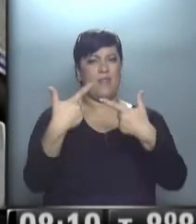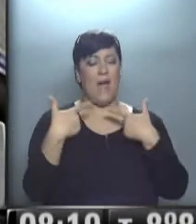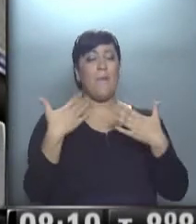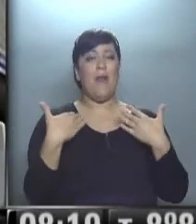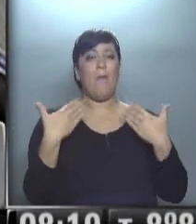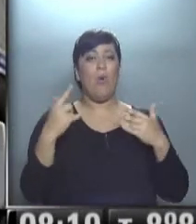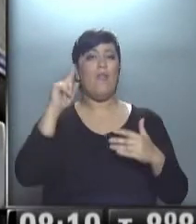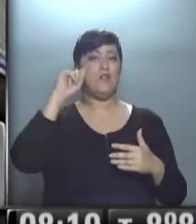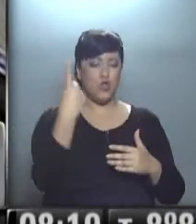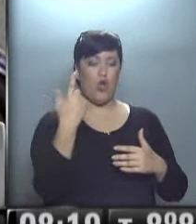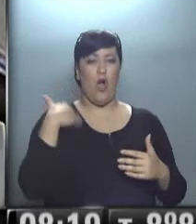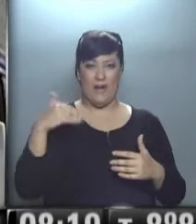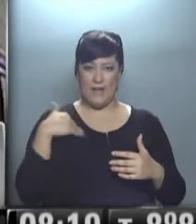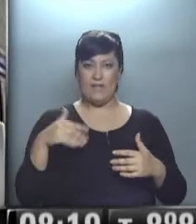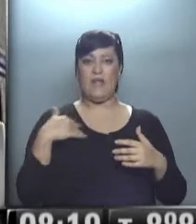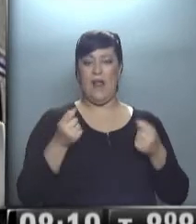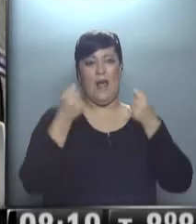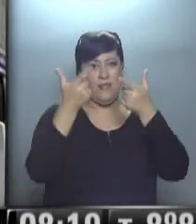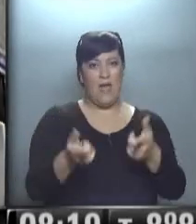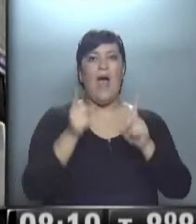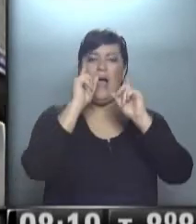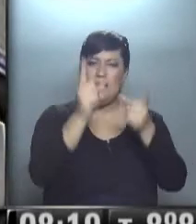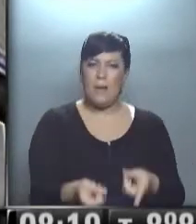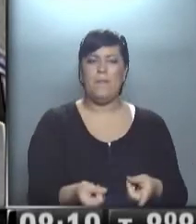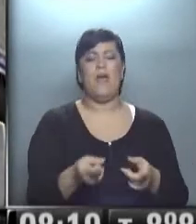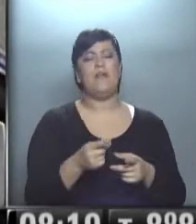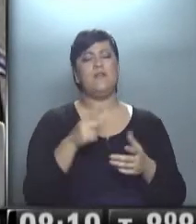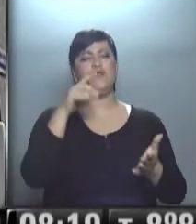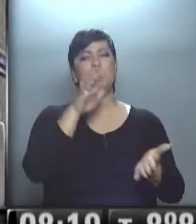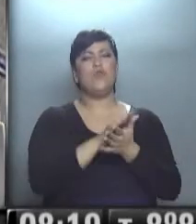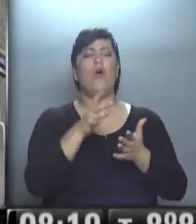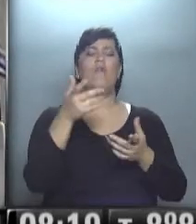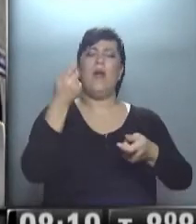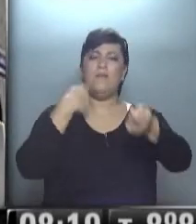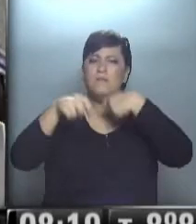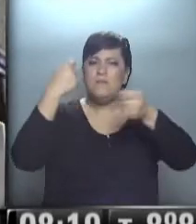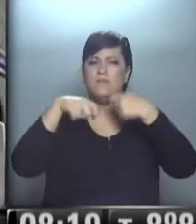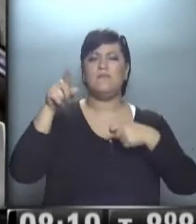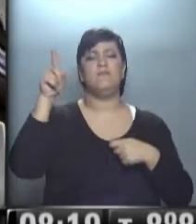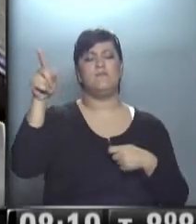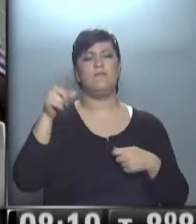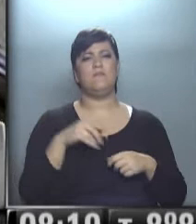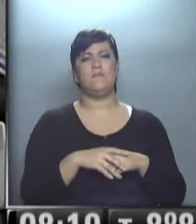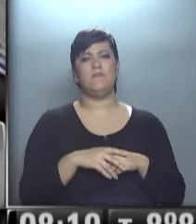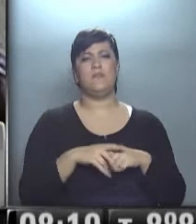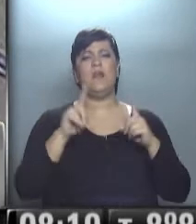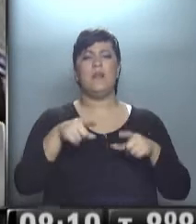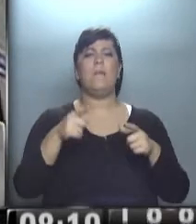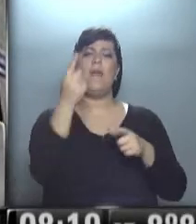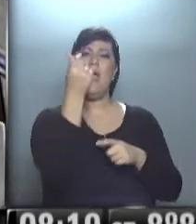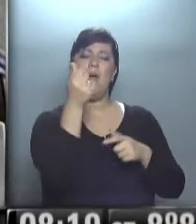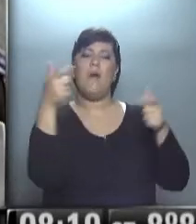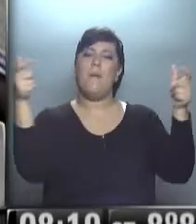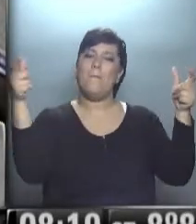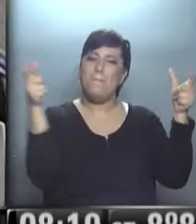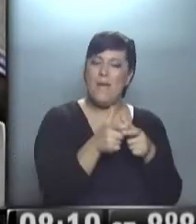sino la generación de influjo de capitales vía financiamiento y obviamente la reducción del costo medio de